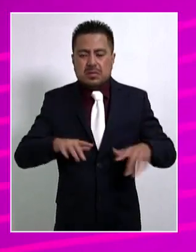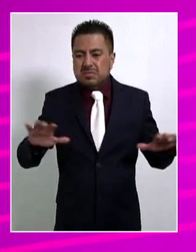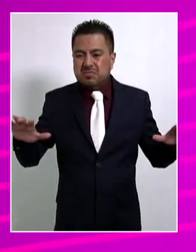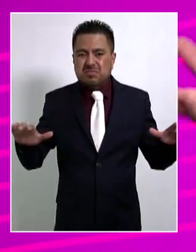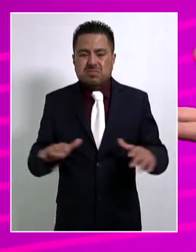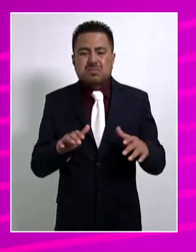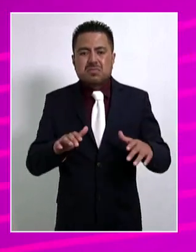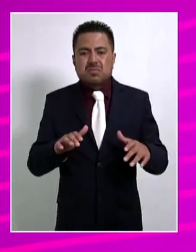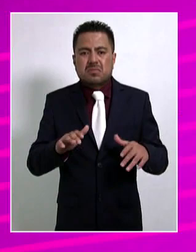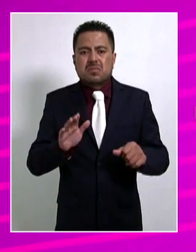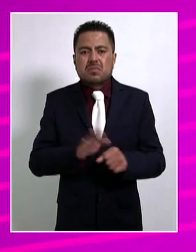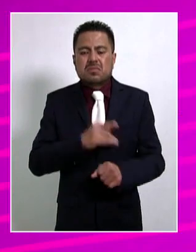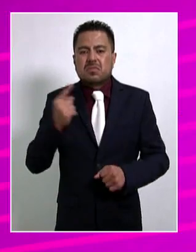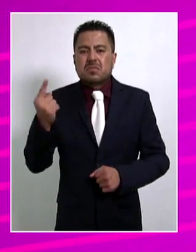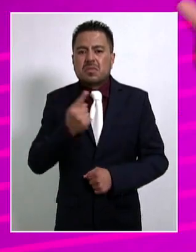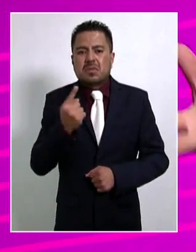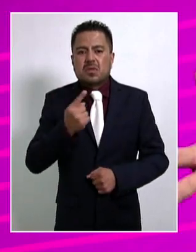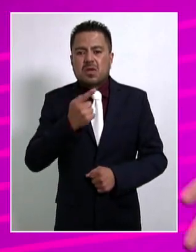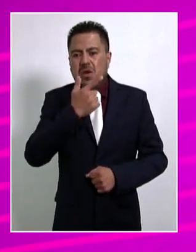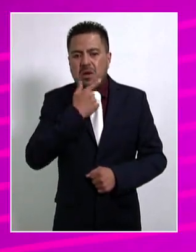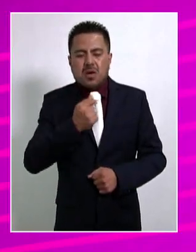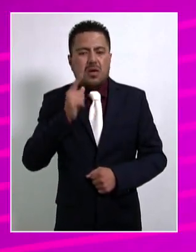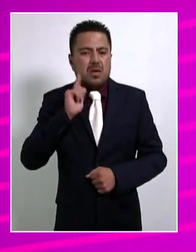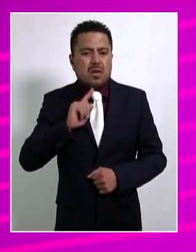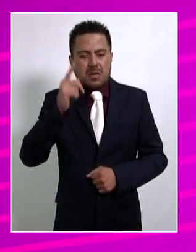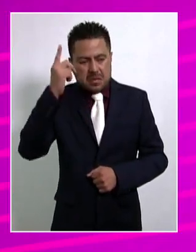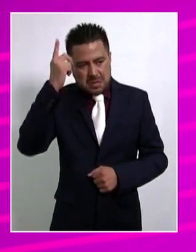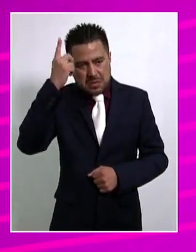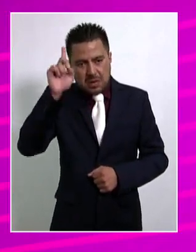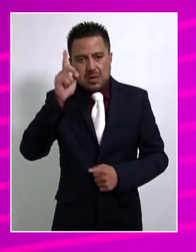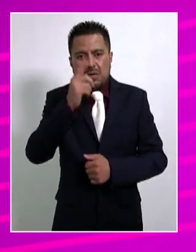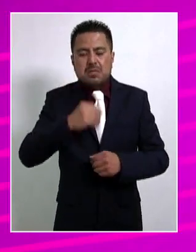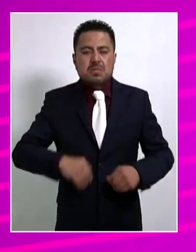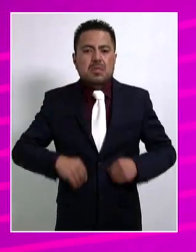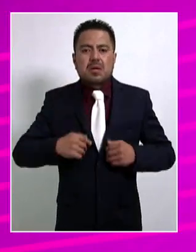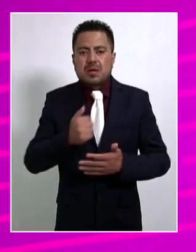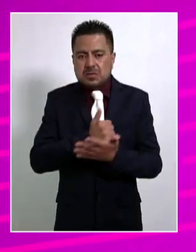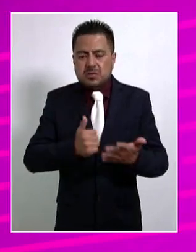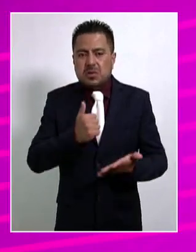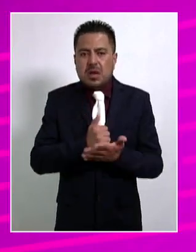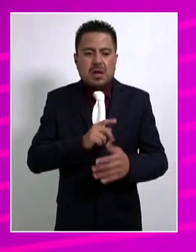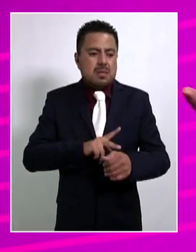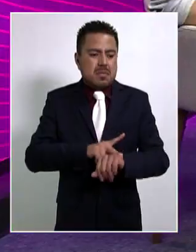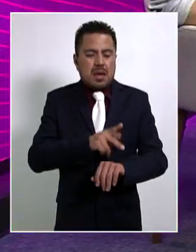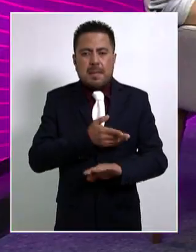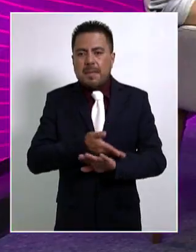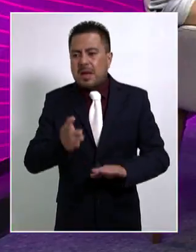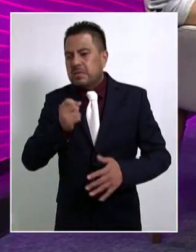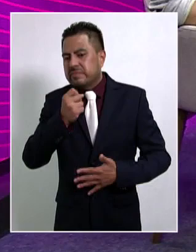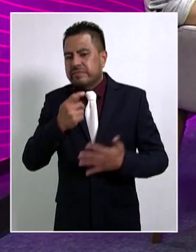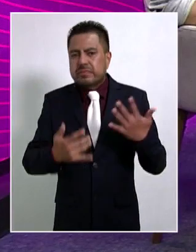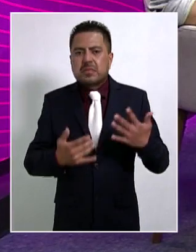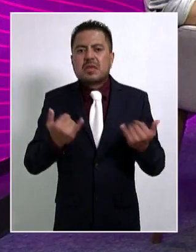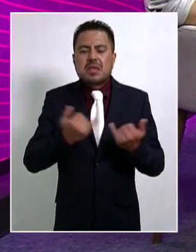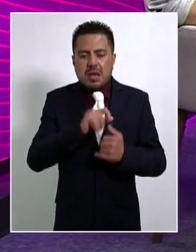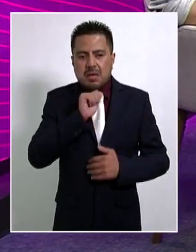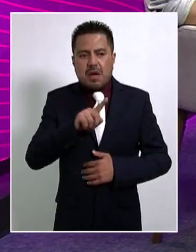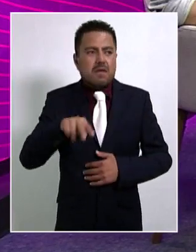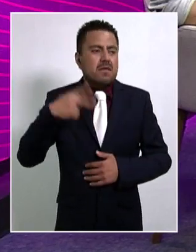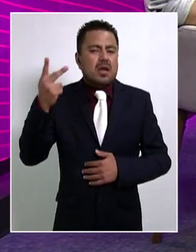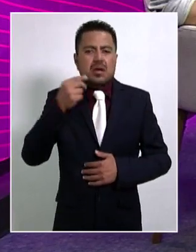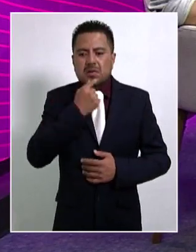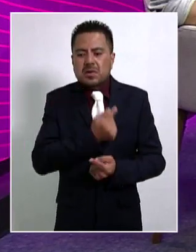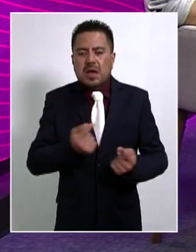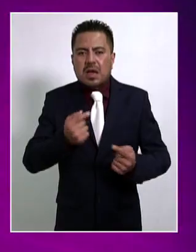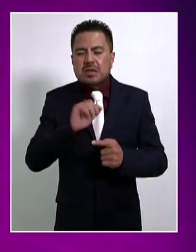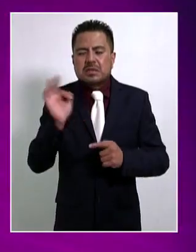porque el hombre propietario que vive en la ciudad, de piel blanca, etcétera, también fue niño, quizás era